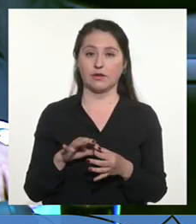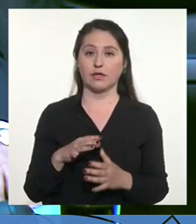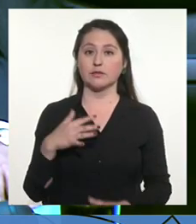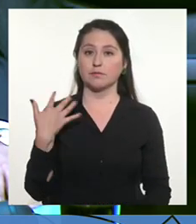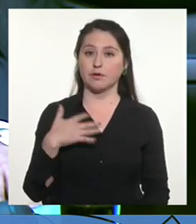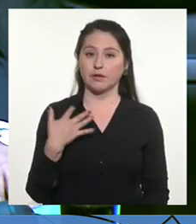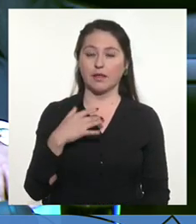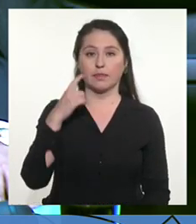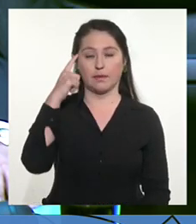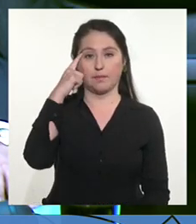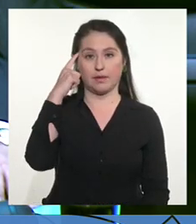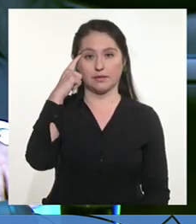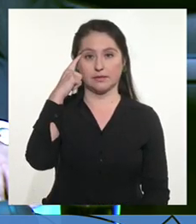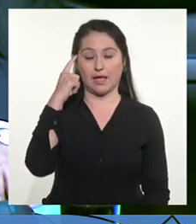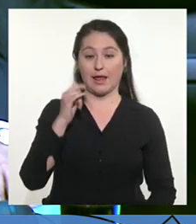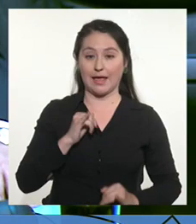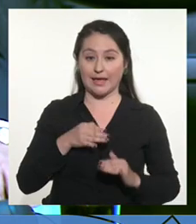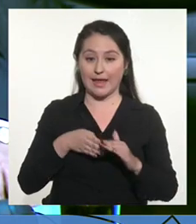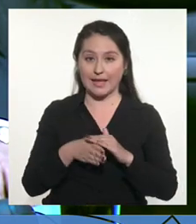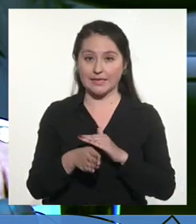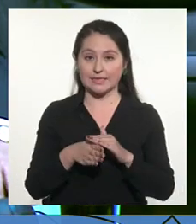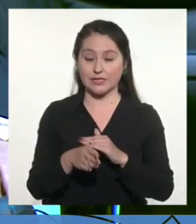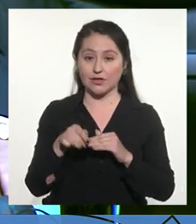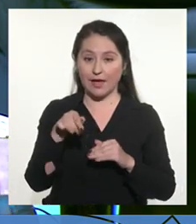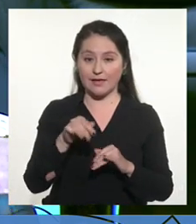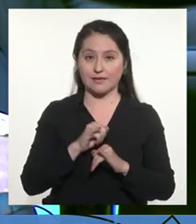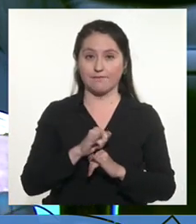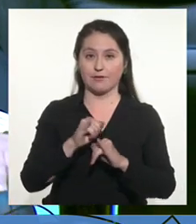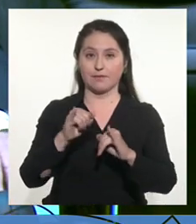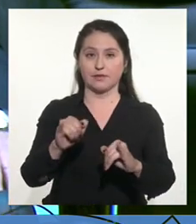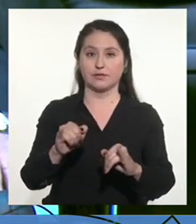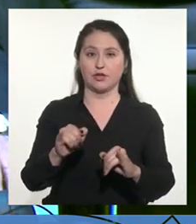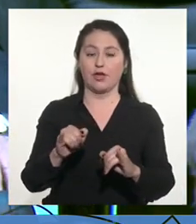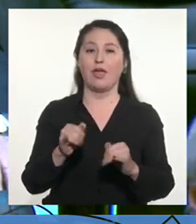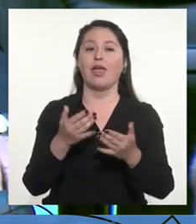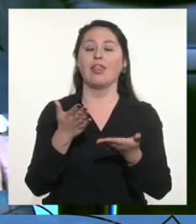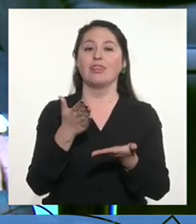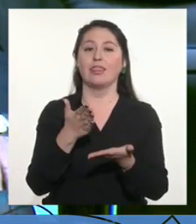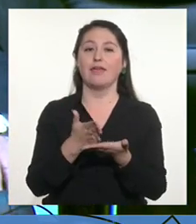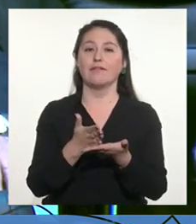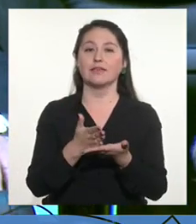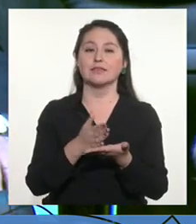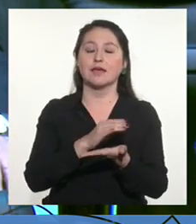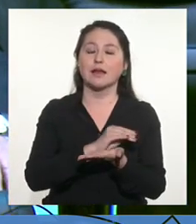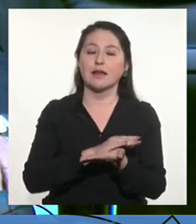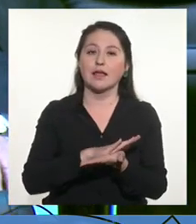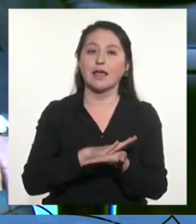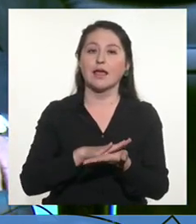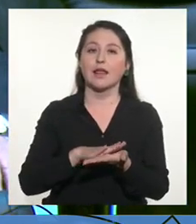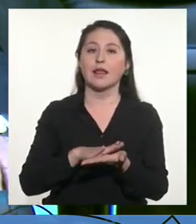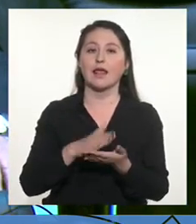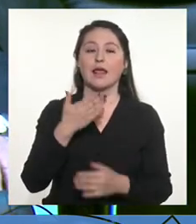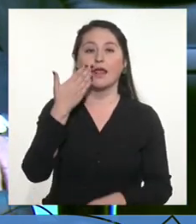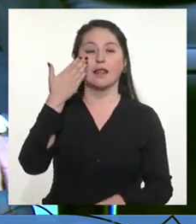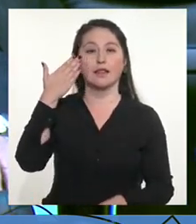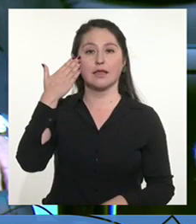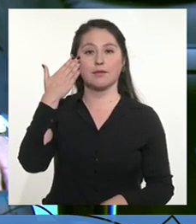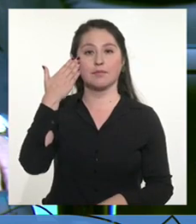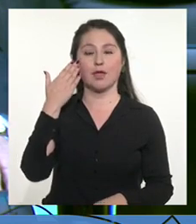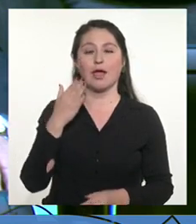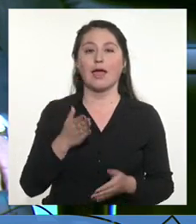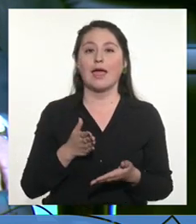considerar que el acceso a esa información de es el expedito además de facilitar el acceso a la información